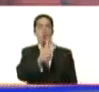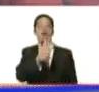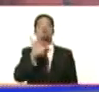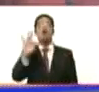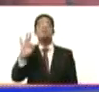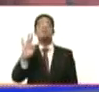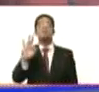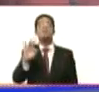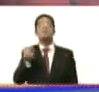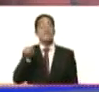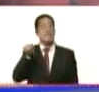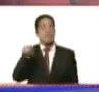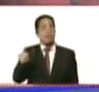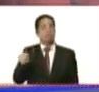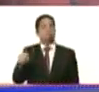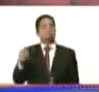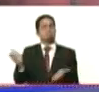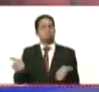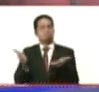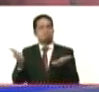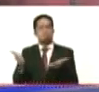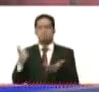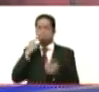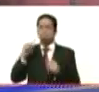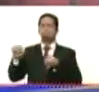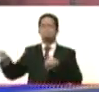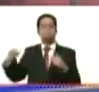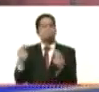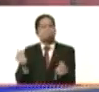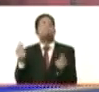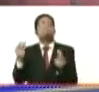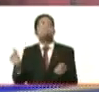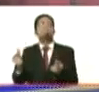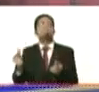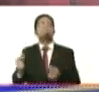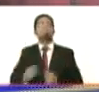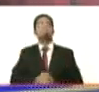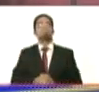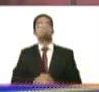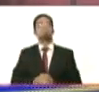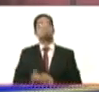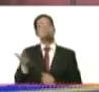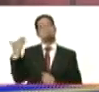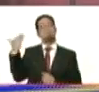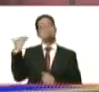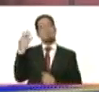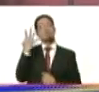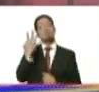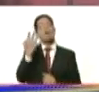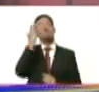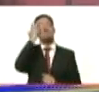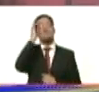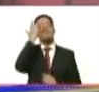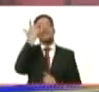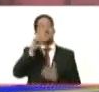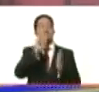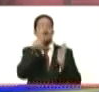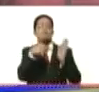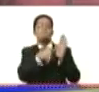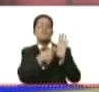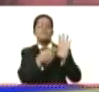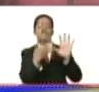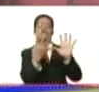conducía dignamente la orden de operaciones Zamora aquel 4 de febrero de